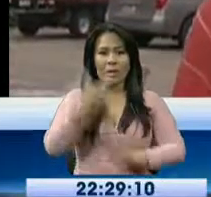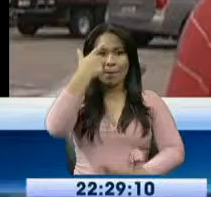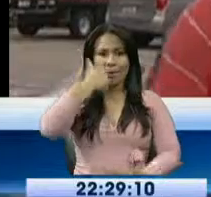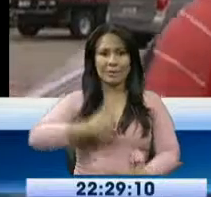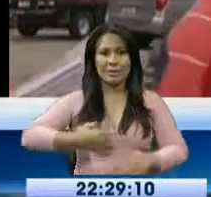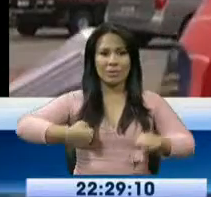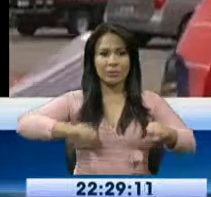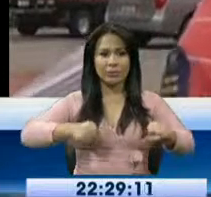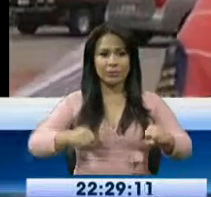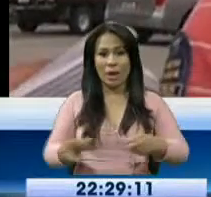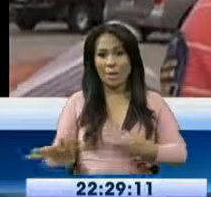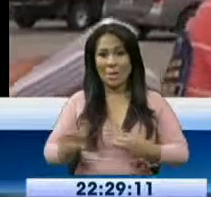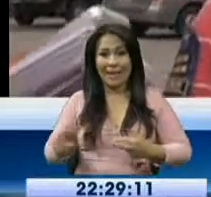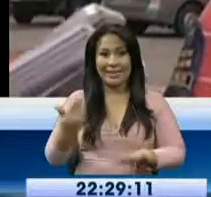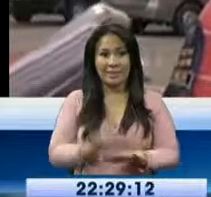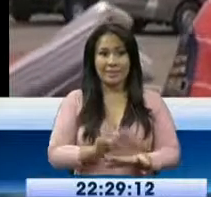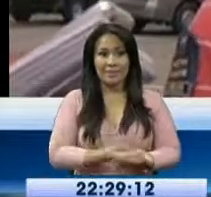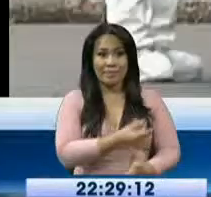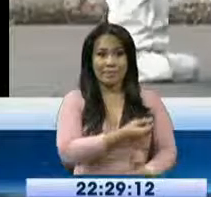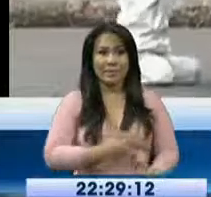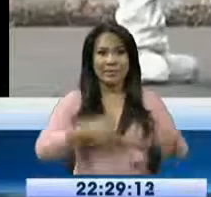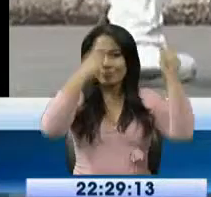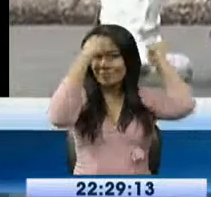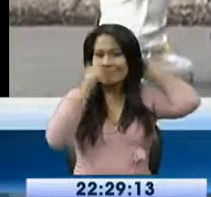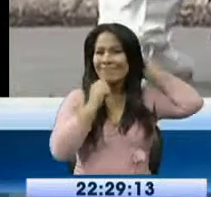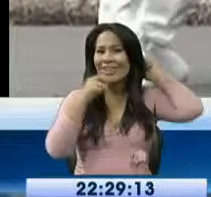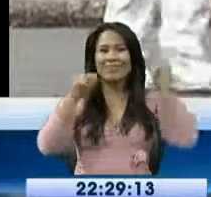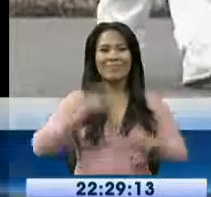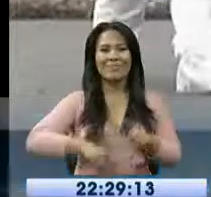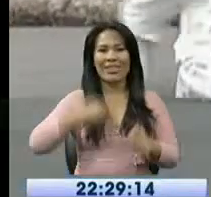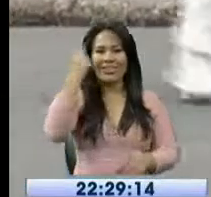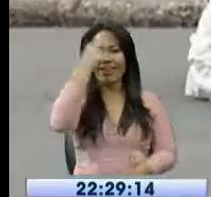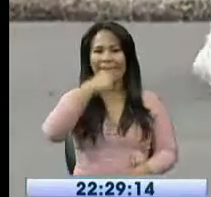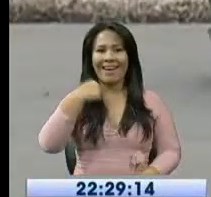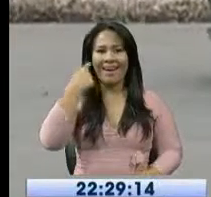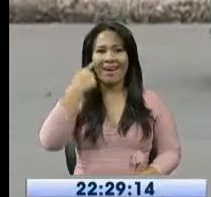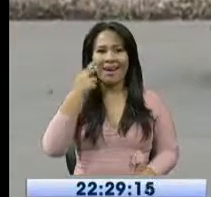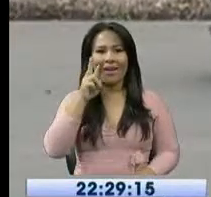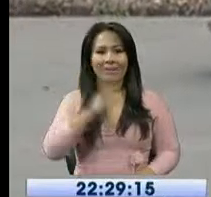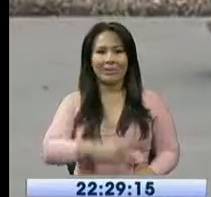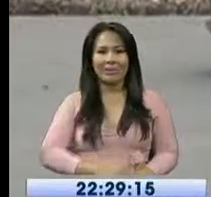¿cómo lo vas a reconocer? Puede ser la moto robada. Informó José Morales.